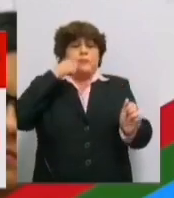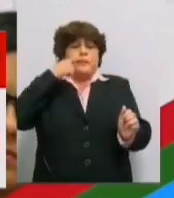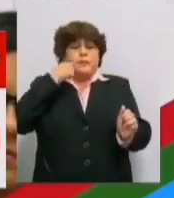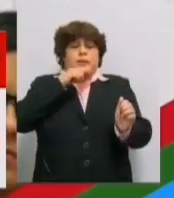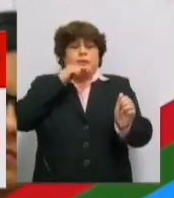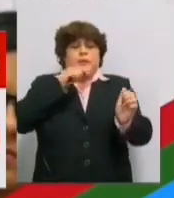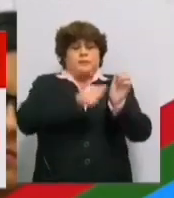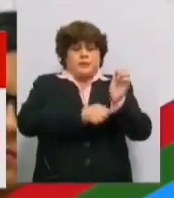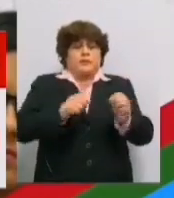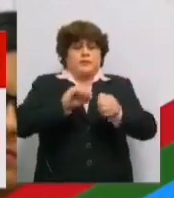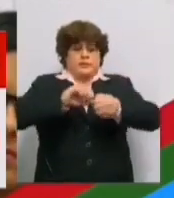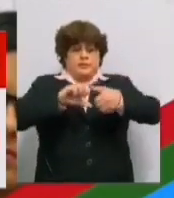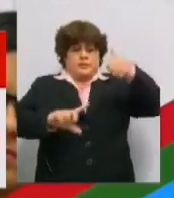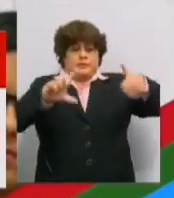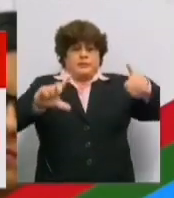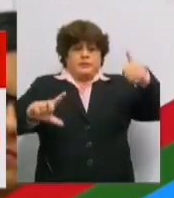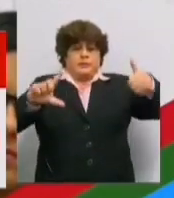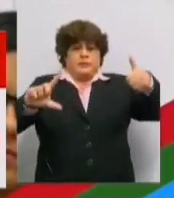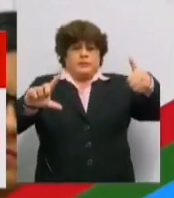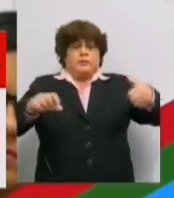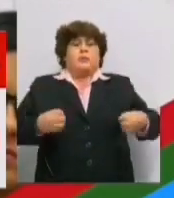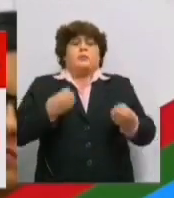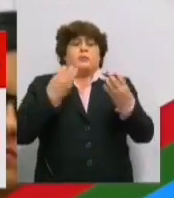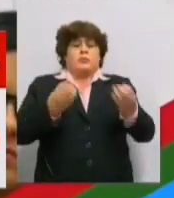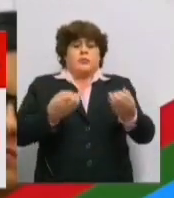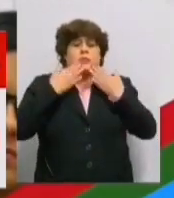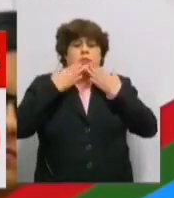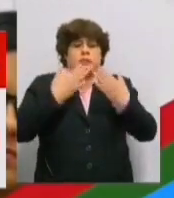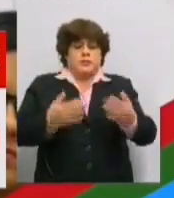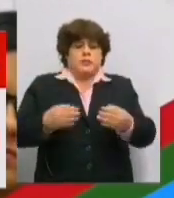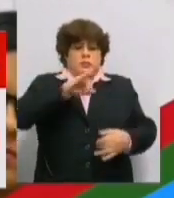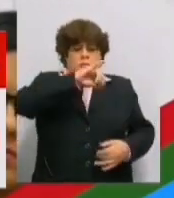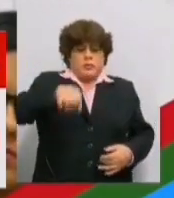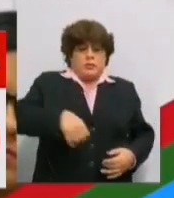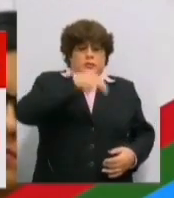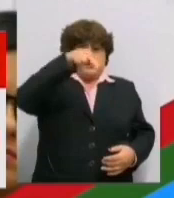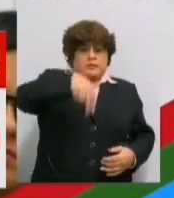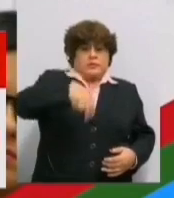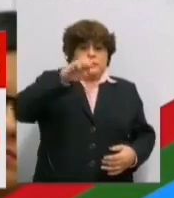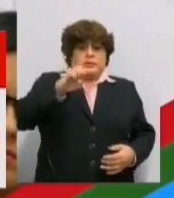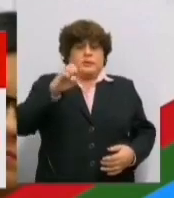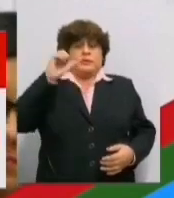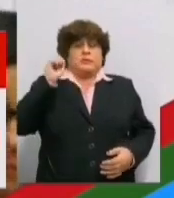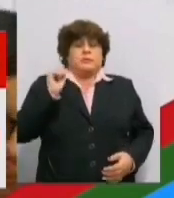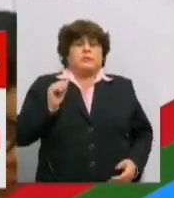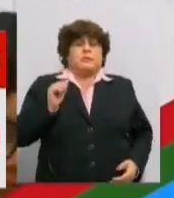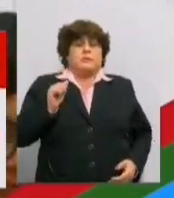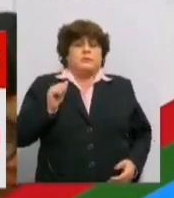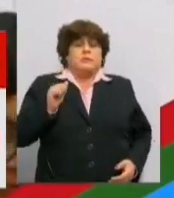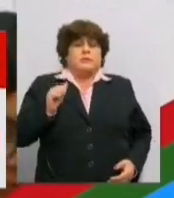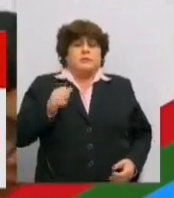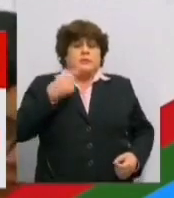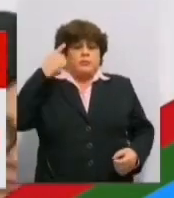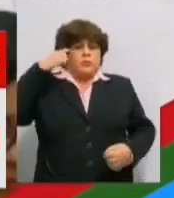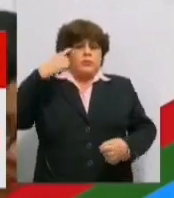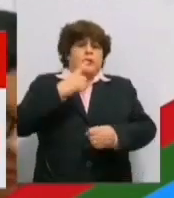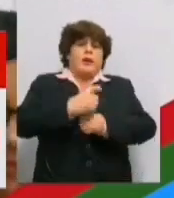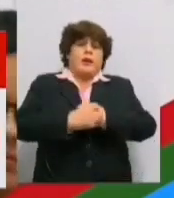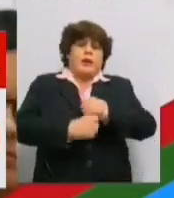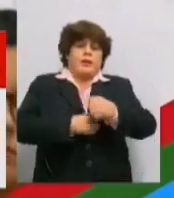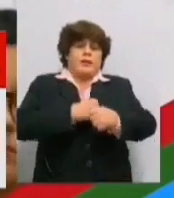hermanos liberteños Muchas gracias de elecciones por